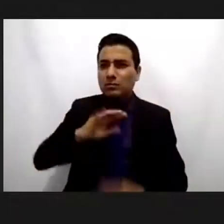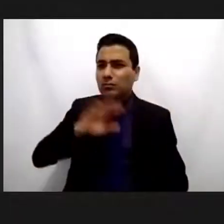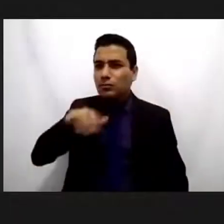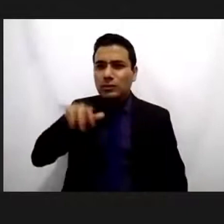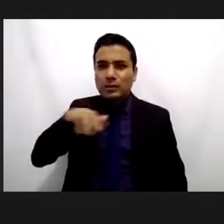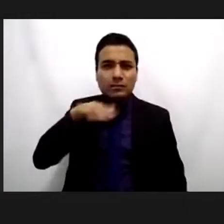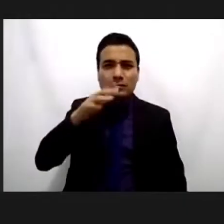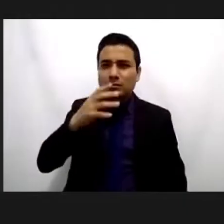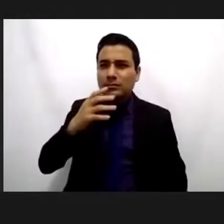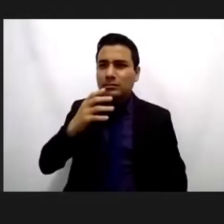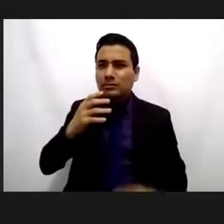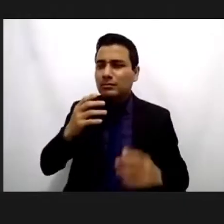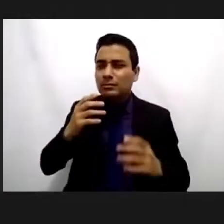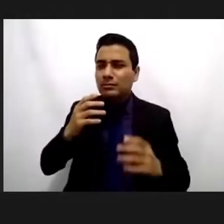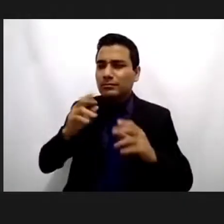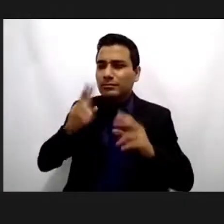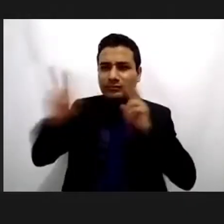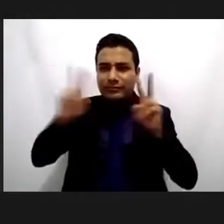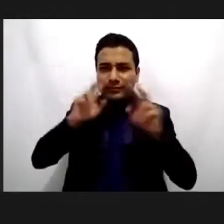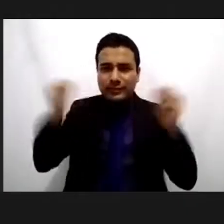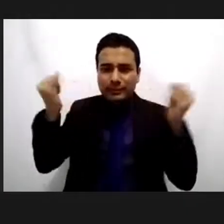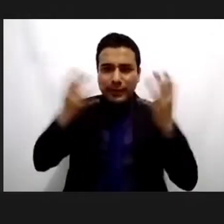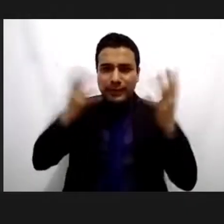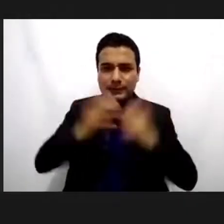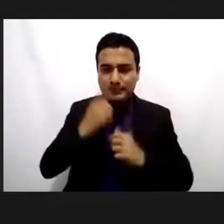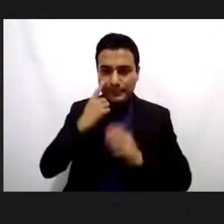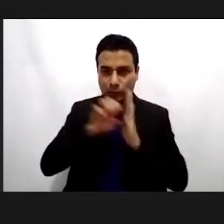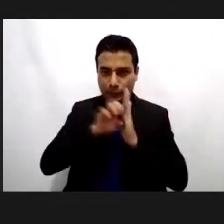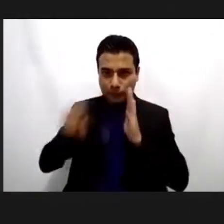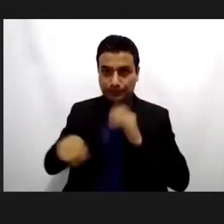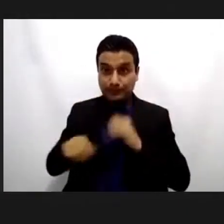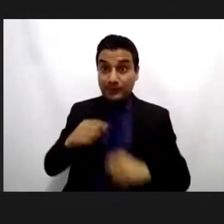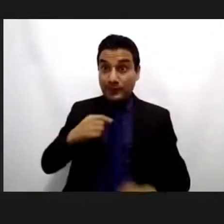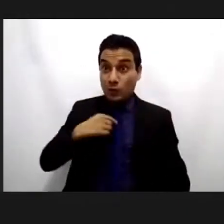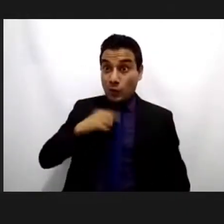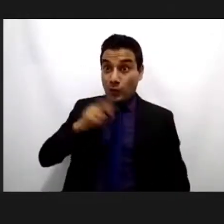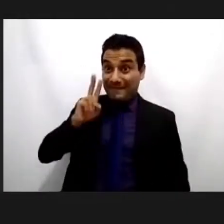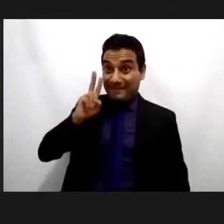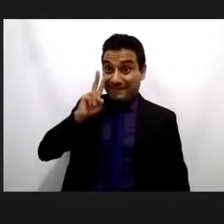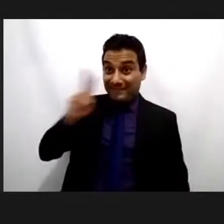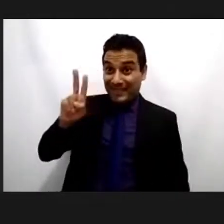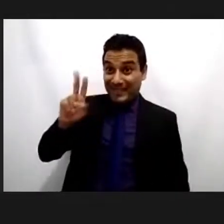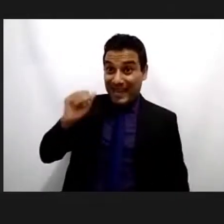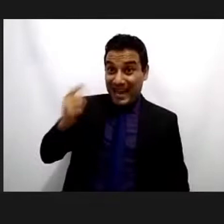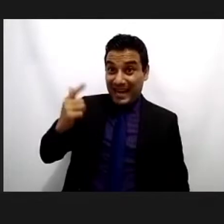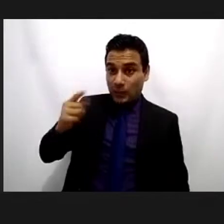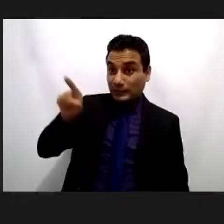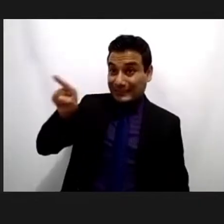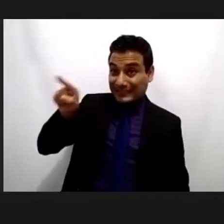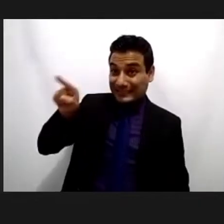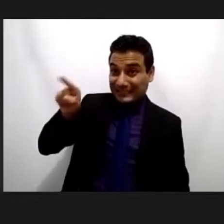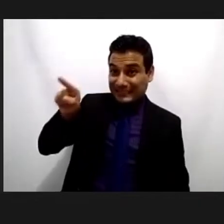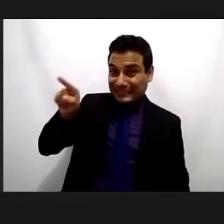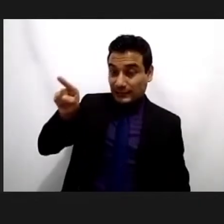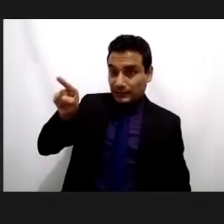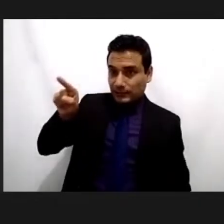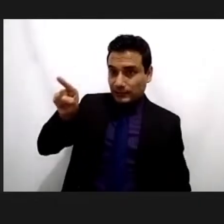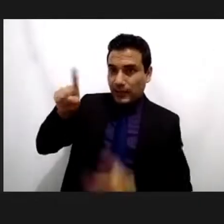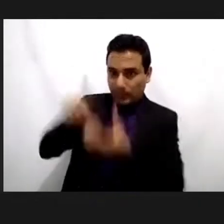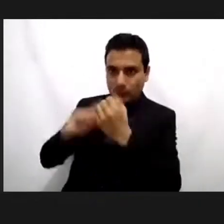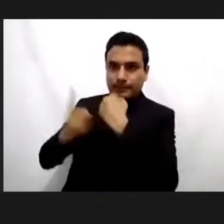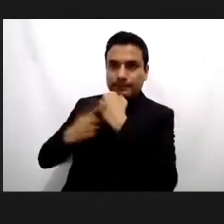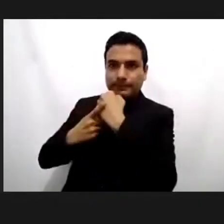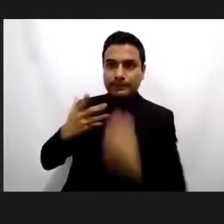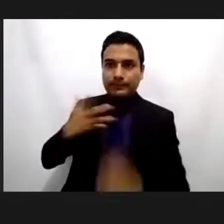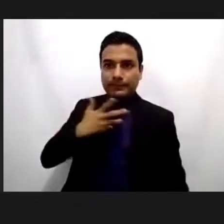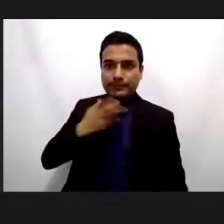decir, aceptar la hipótesis de que cuando uno ve algo, en realidad puede ver otra cosa en ese algo.